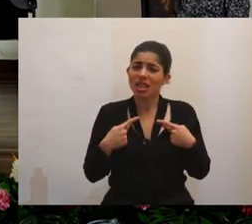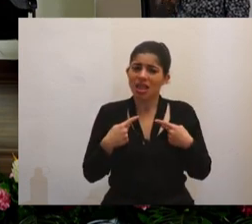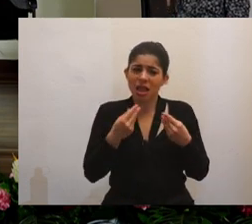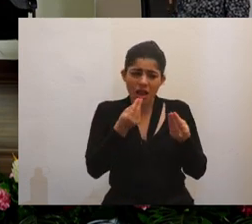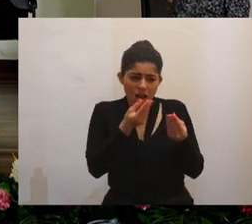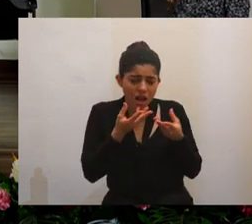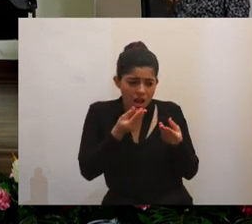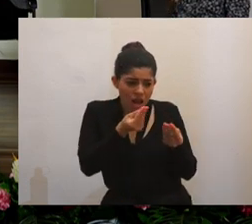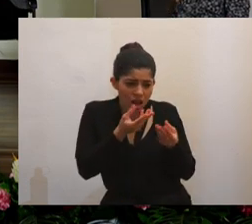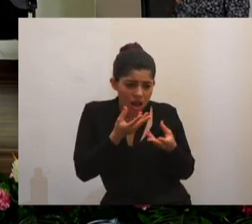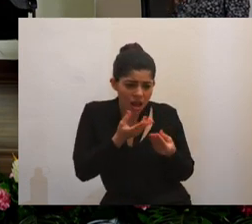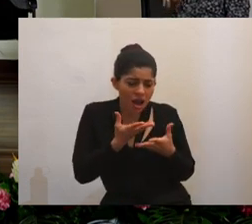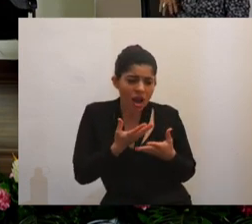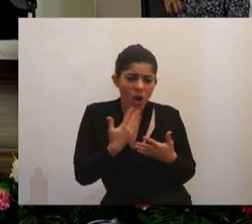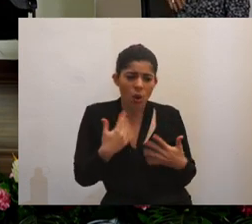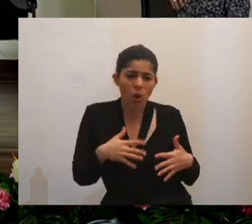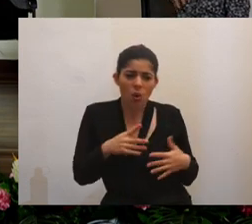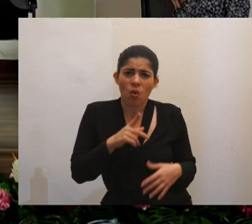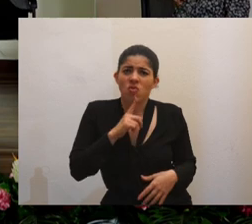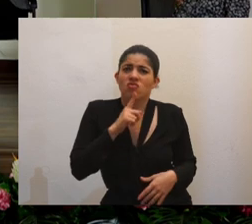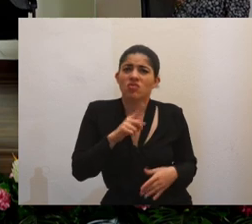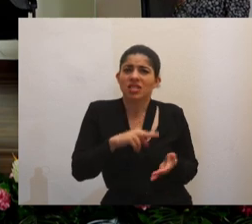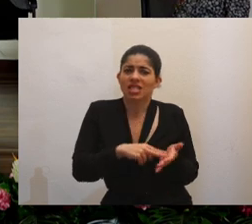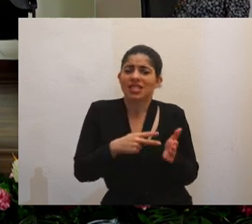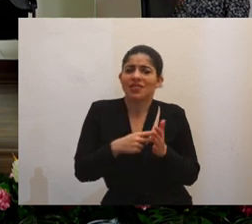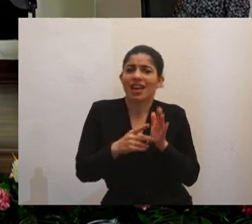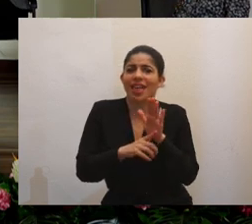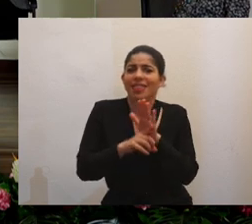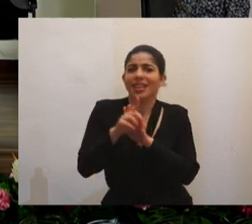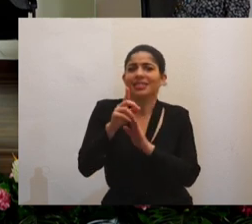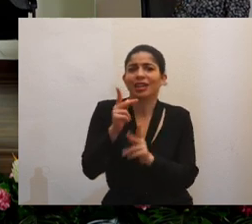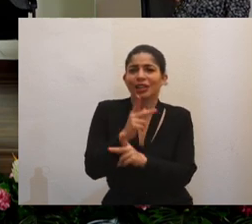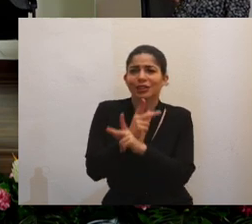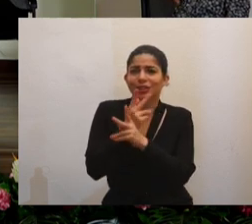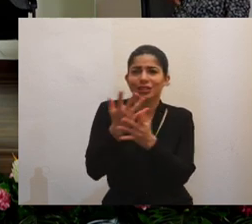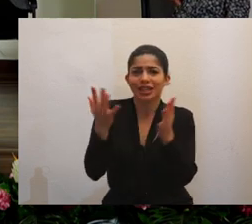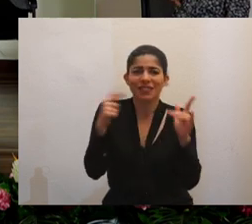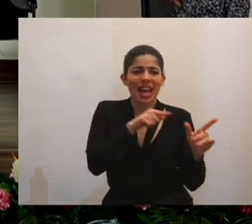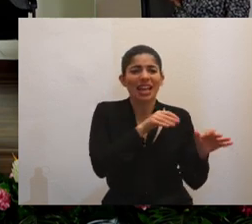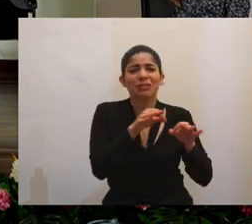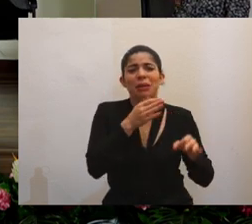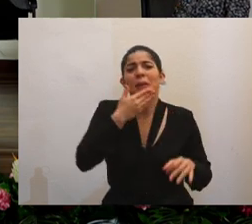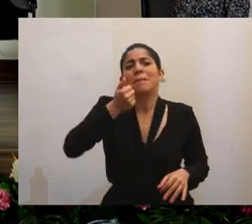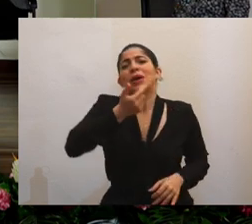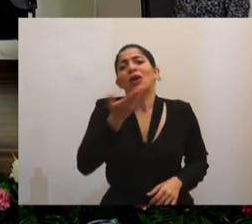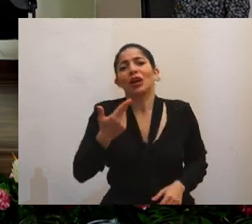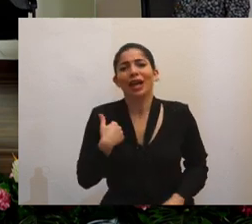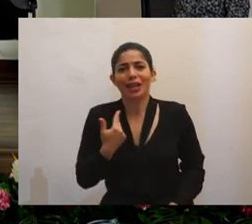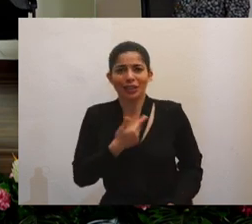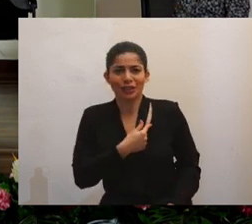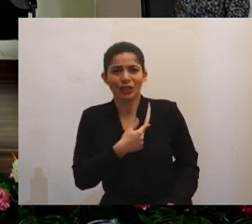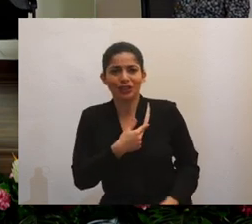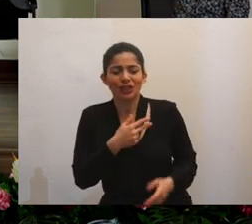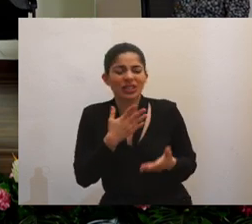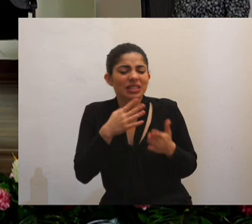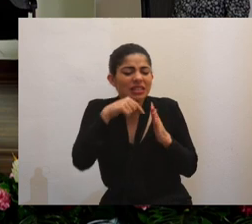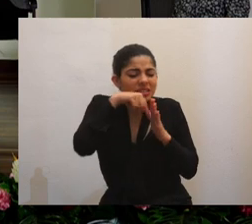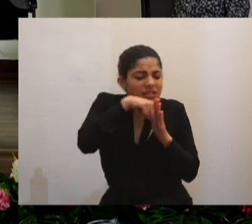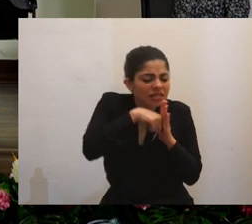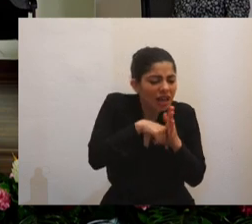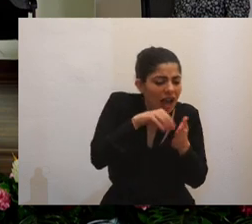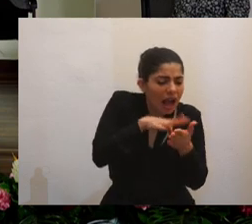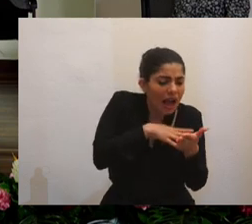de realmente el concepto de desarrollo sostenible, que explican mejor que cualquiera de nosotros la esencia de la